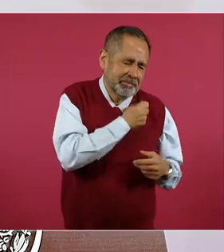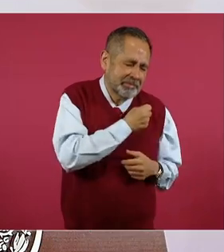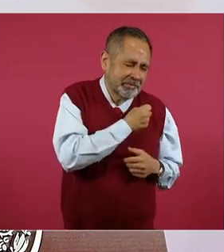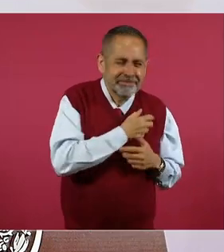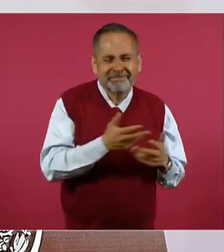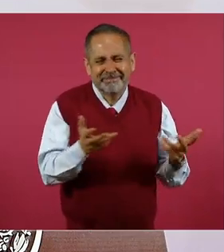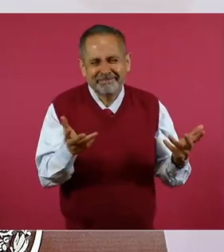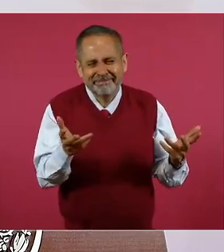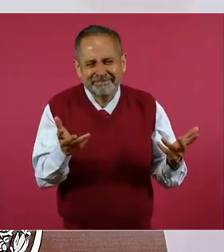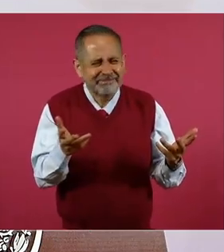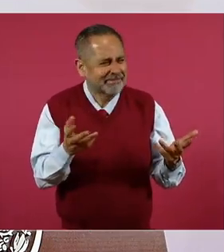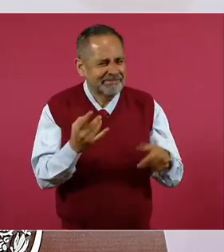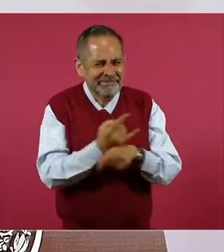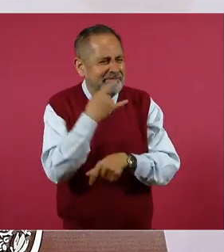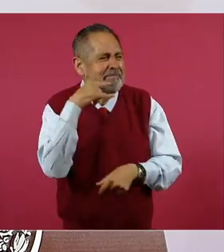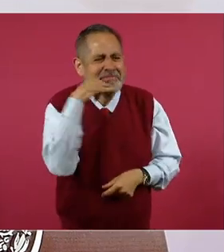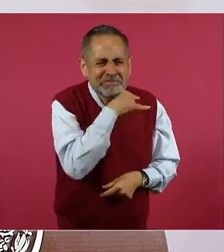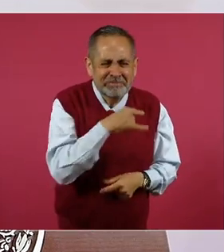Y lo mismo,